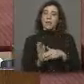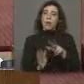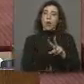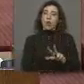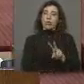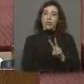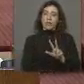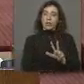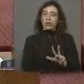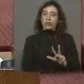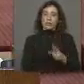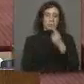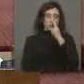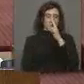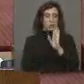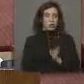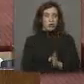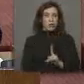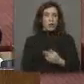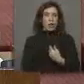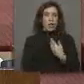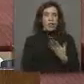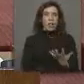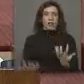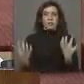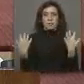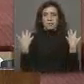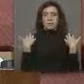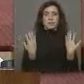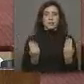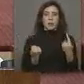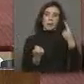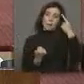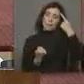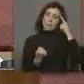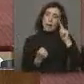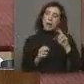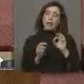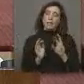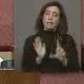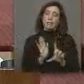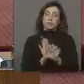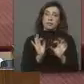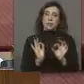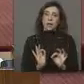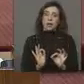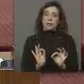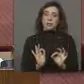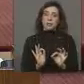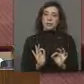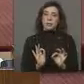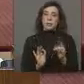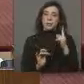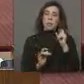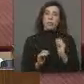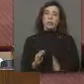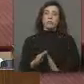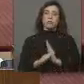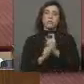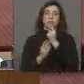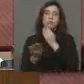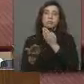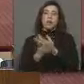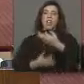llama la atención que no se le haya dotado de las facultades necesarias para que sea legitimado activo para comparecer ante